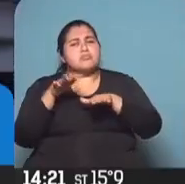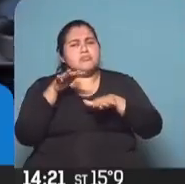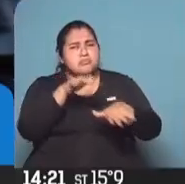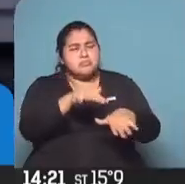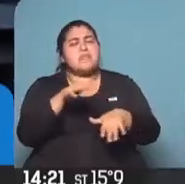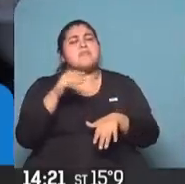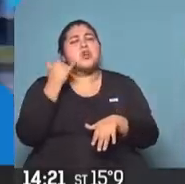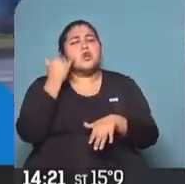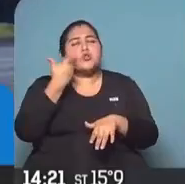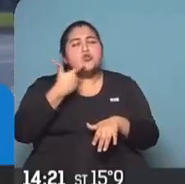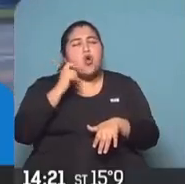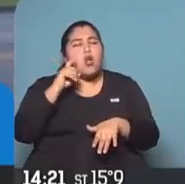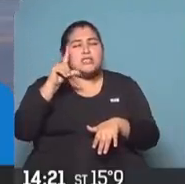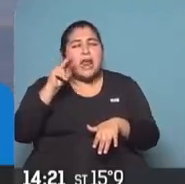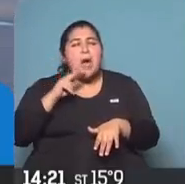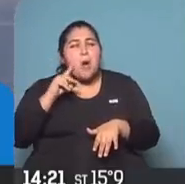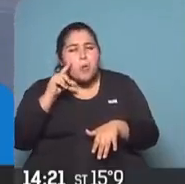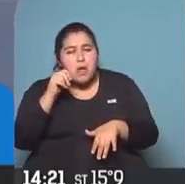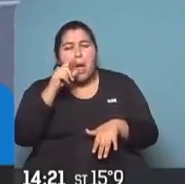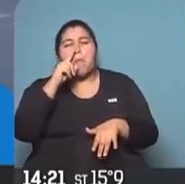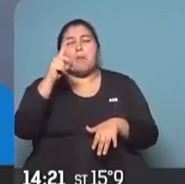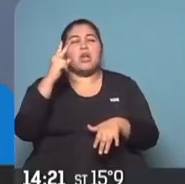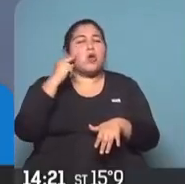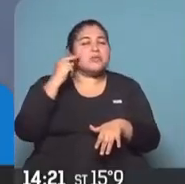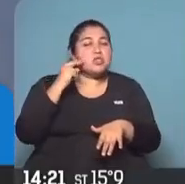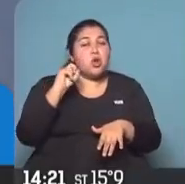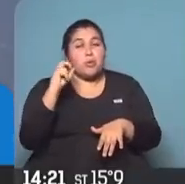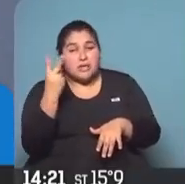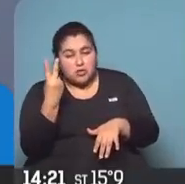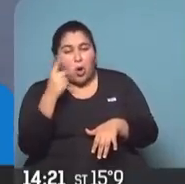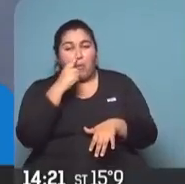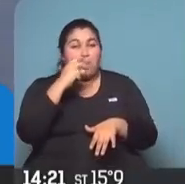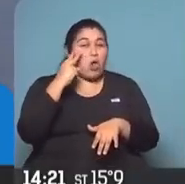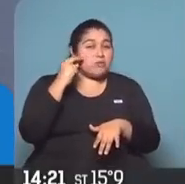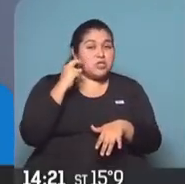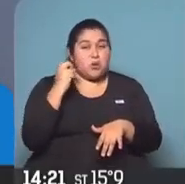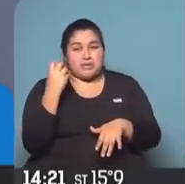yugoslavia entre los años 1992 y 1995